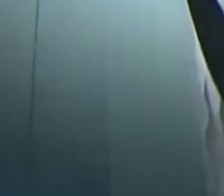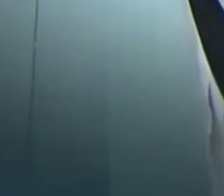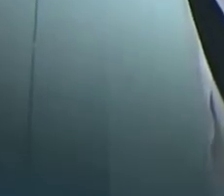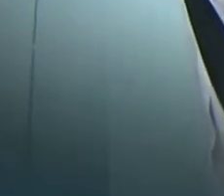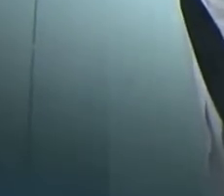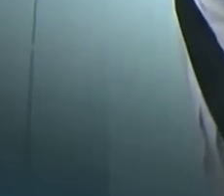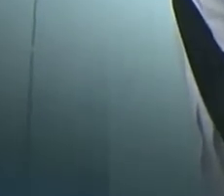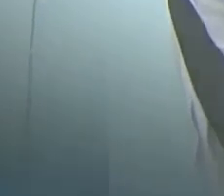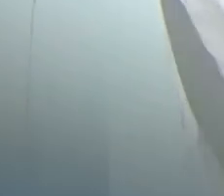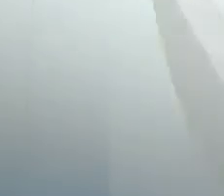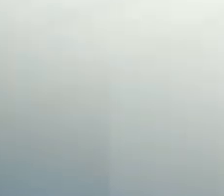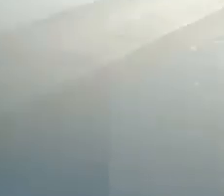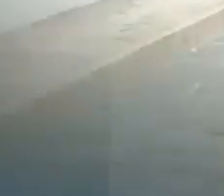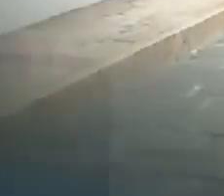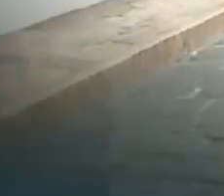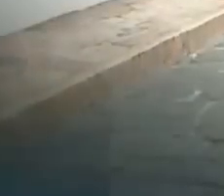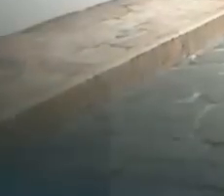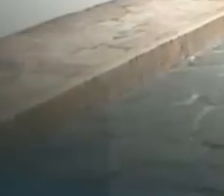Palomita cuculín,